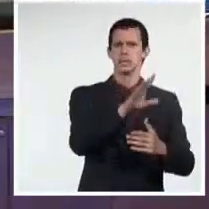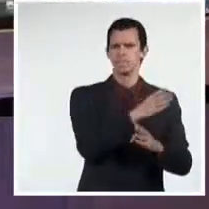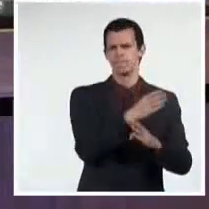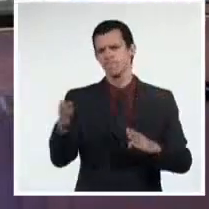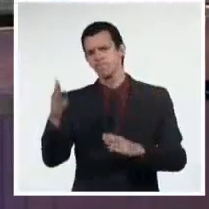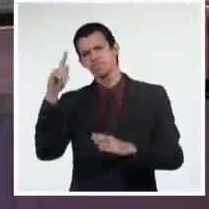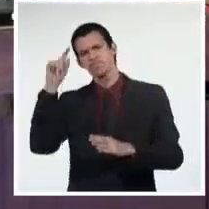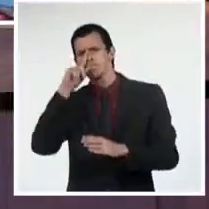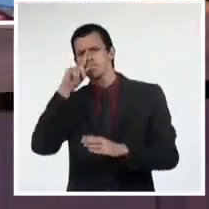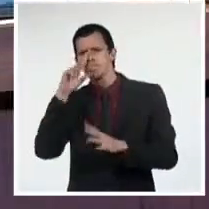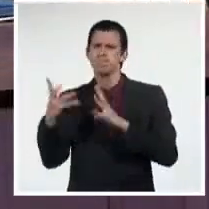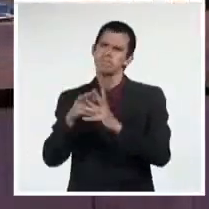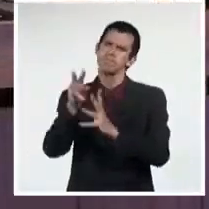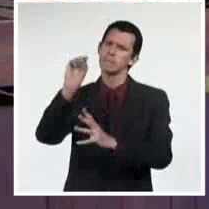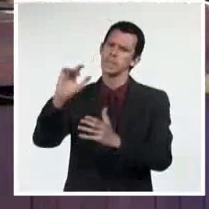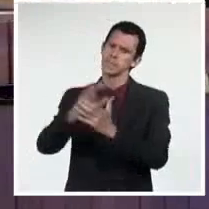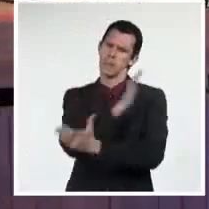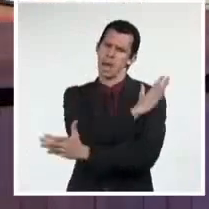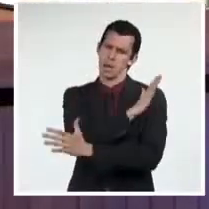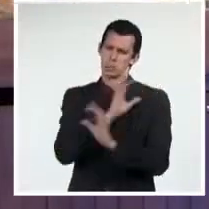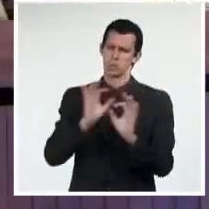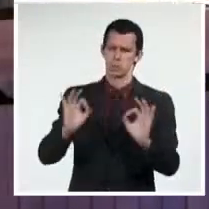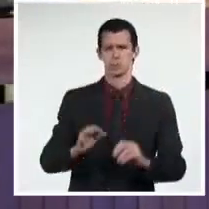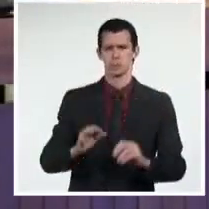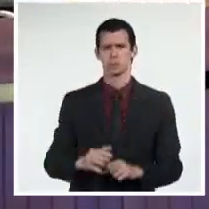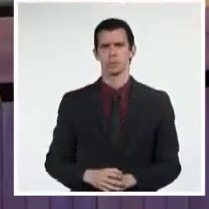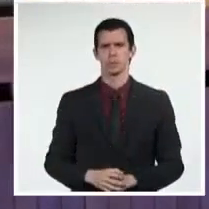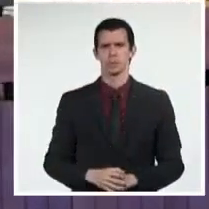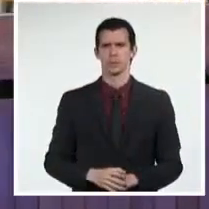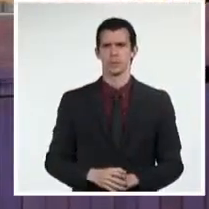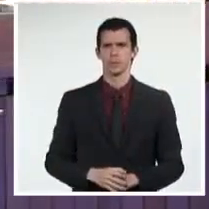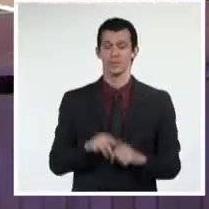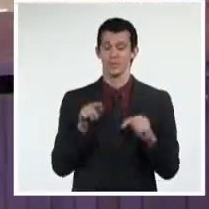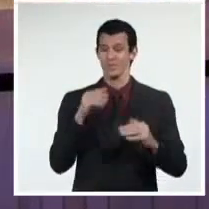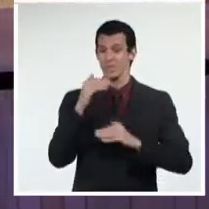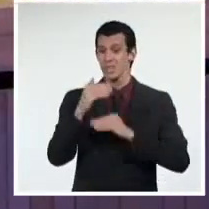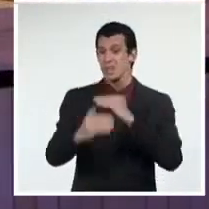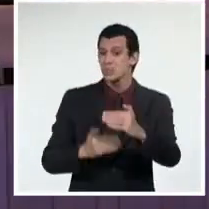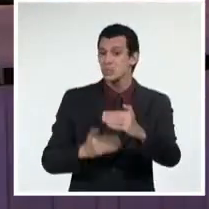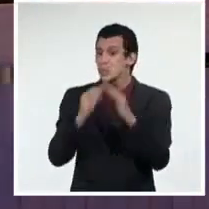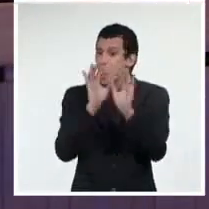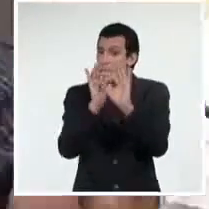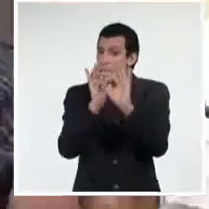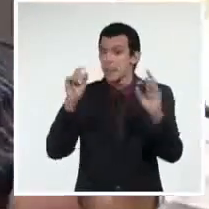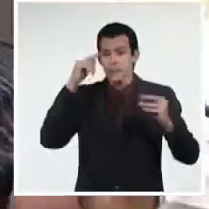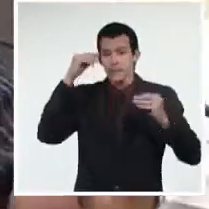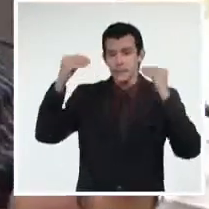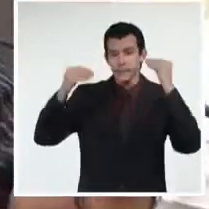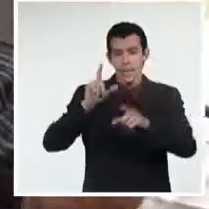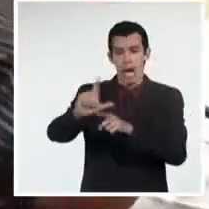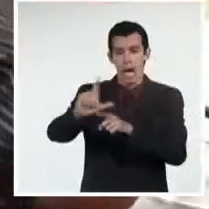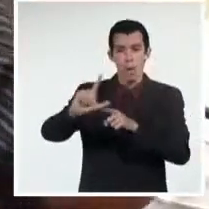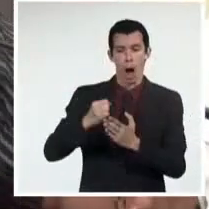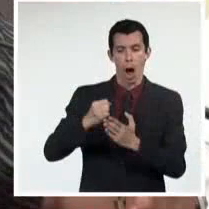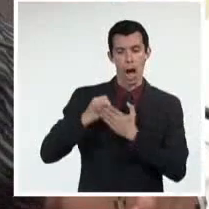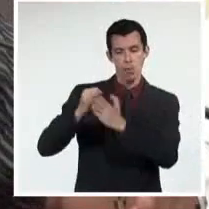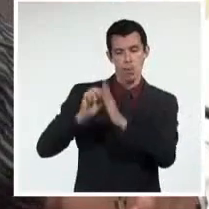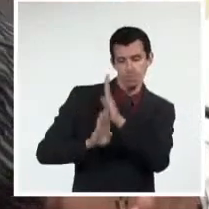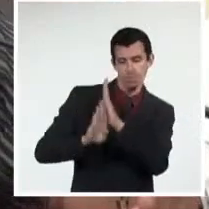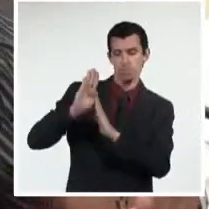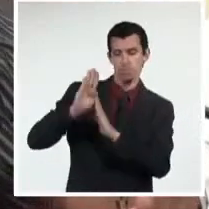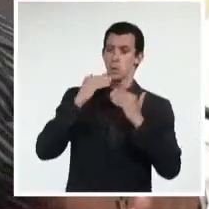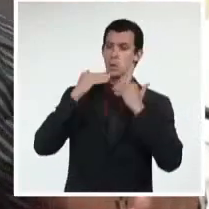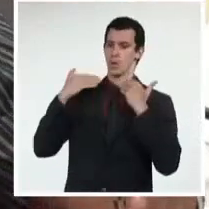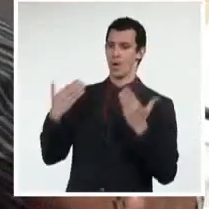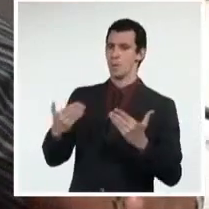próximo 30 de marzo. Este proceso, enfatizó Ulises Guilarte de Nacimiento, secretario general de la CTC, tiene